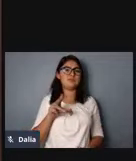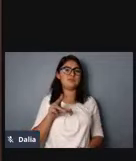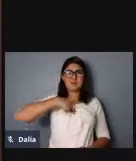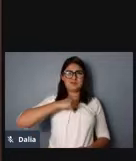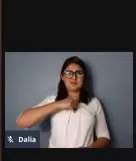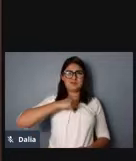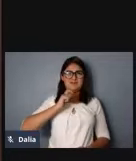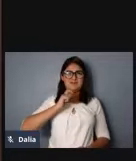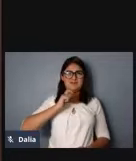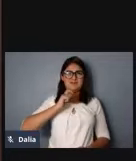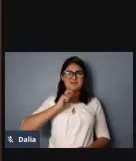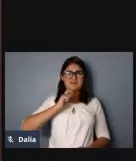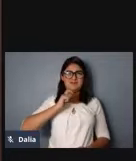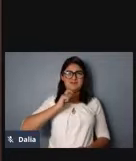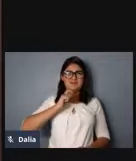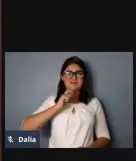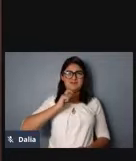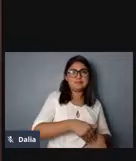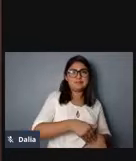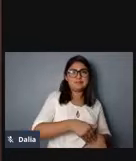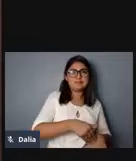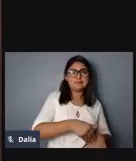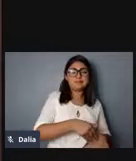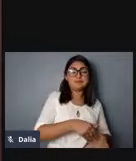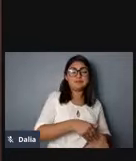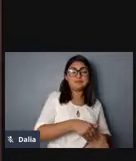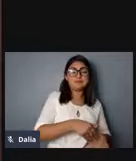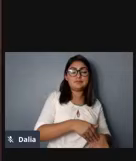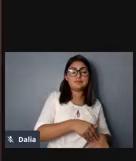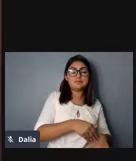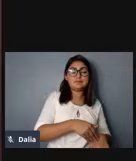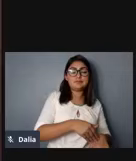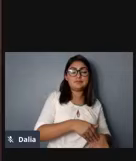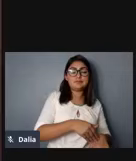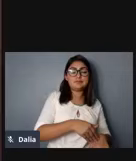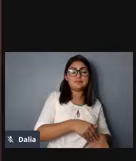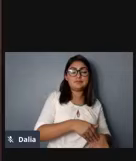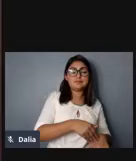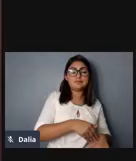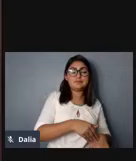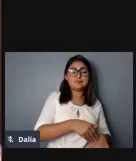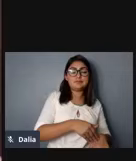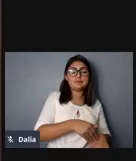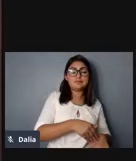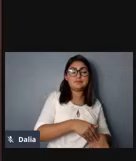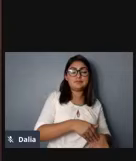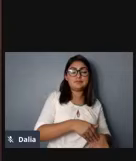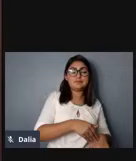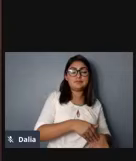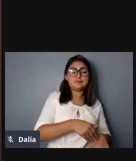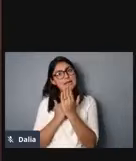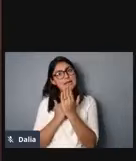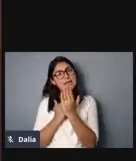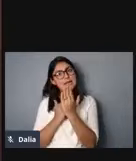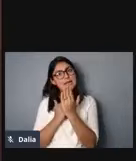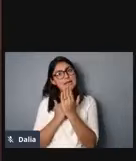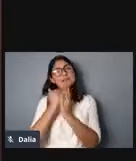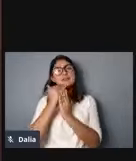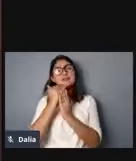de crecimiento. El error se ve como una acción de la cual debes ser